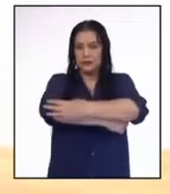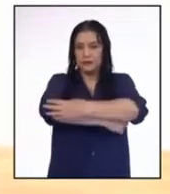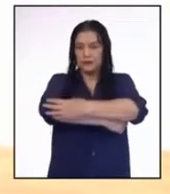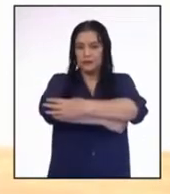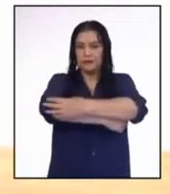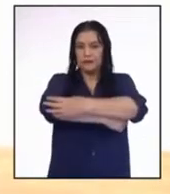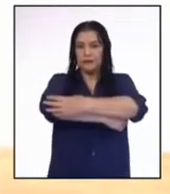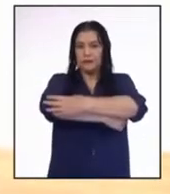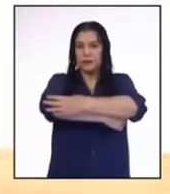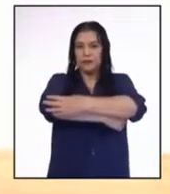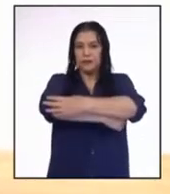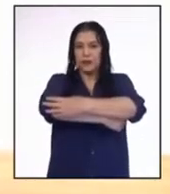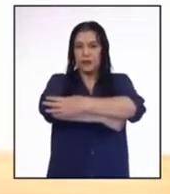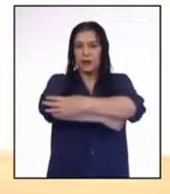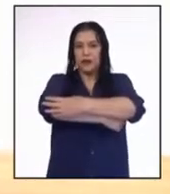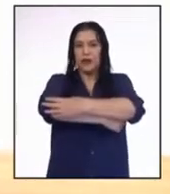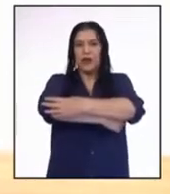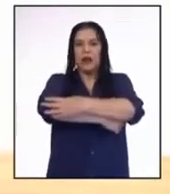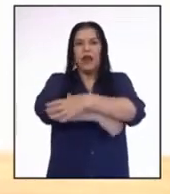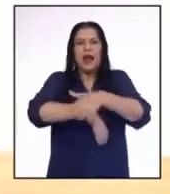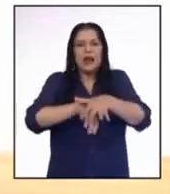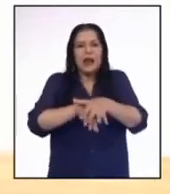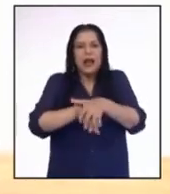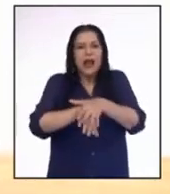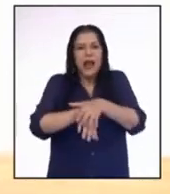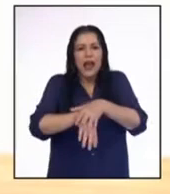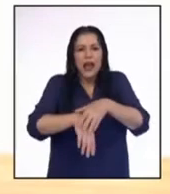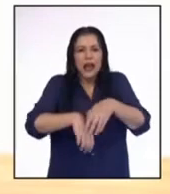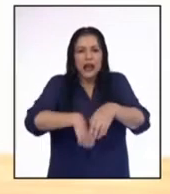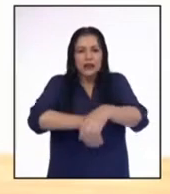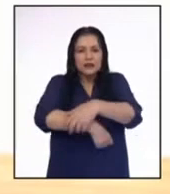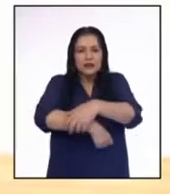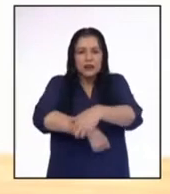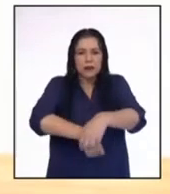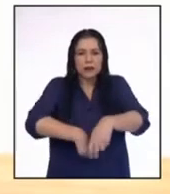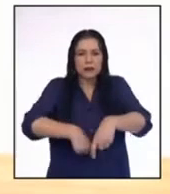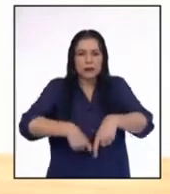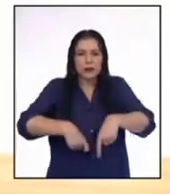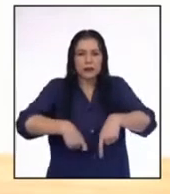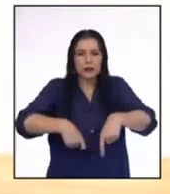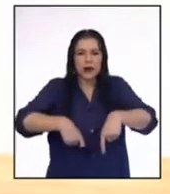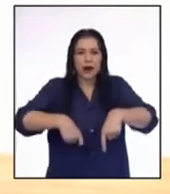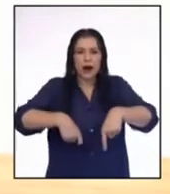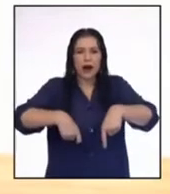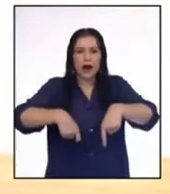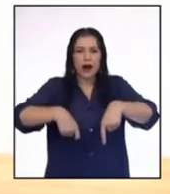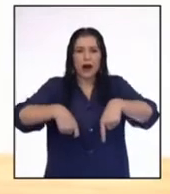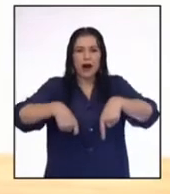Y vamos a subir lentamente, vértebra por vértebra.